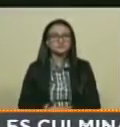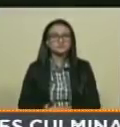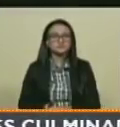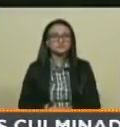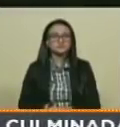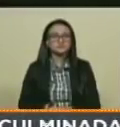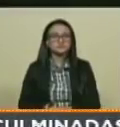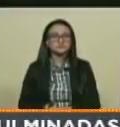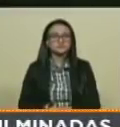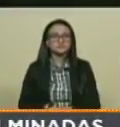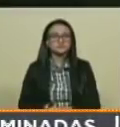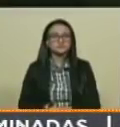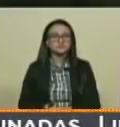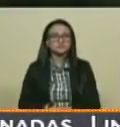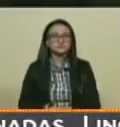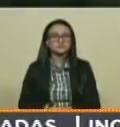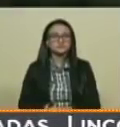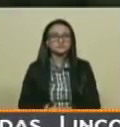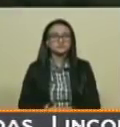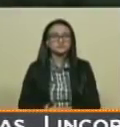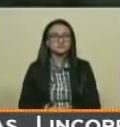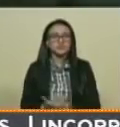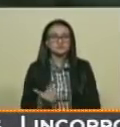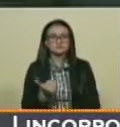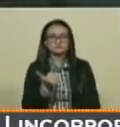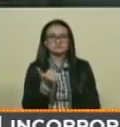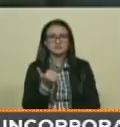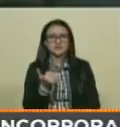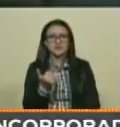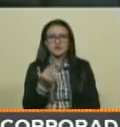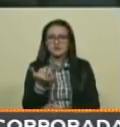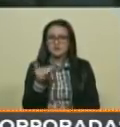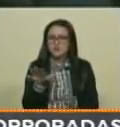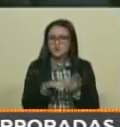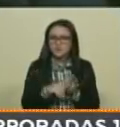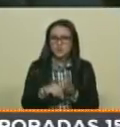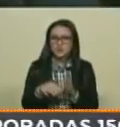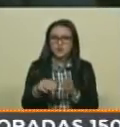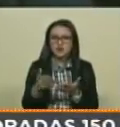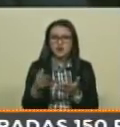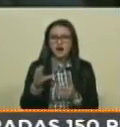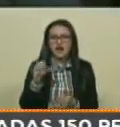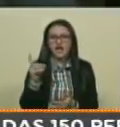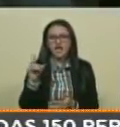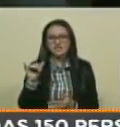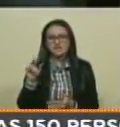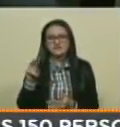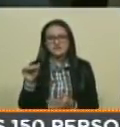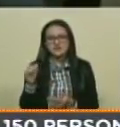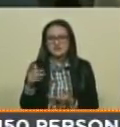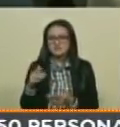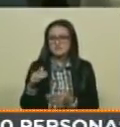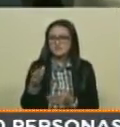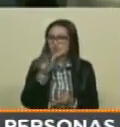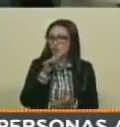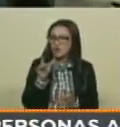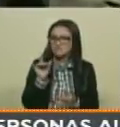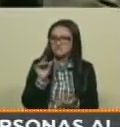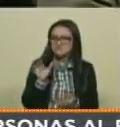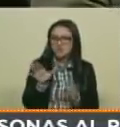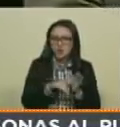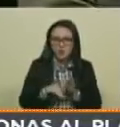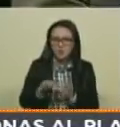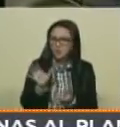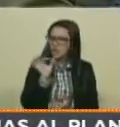De pronto entonces, aquí no hubo fraude importador. Cadivi-Sincoen no existió para el antiguo Ministerio Público. Sobreseyeron